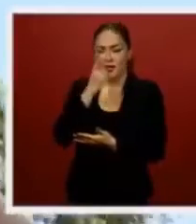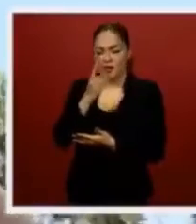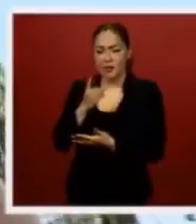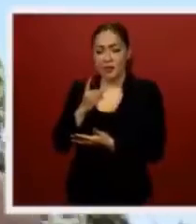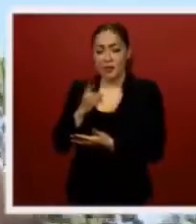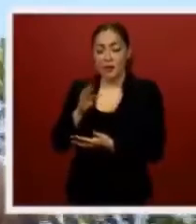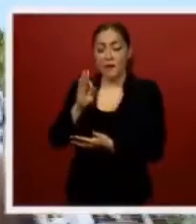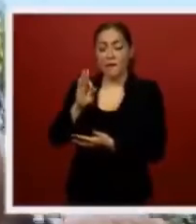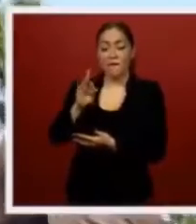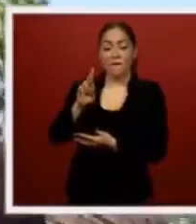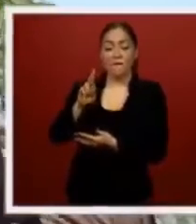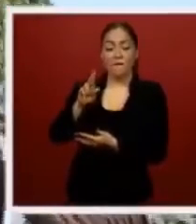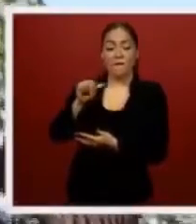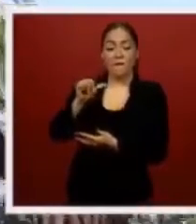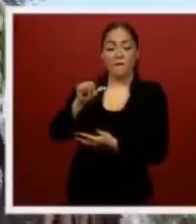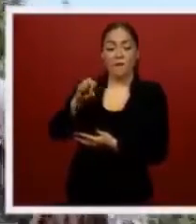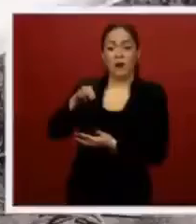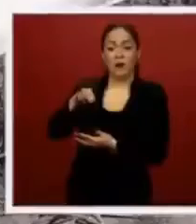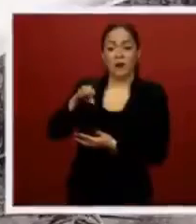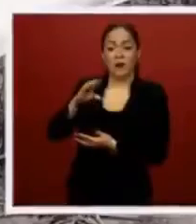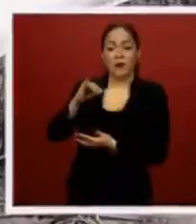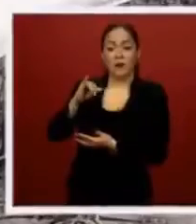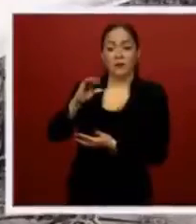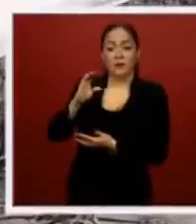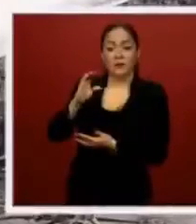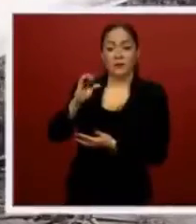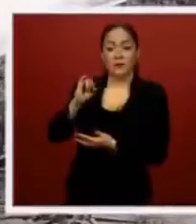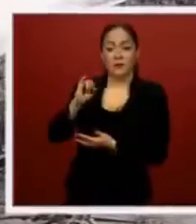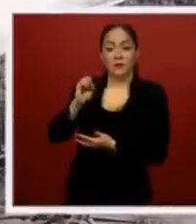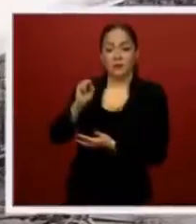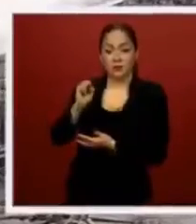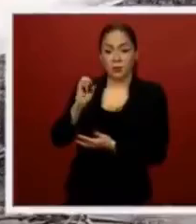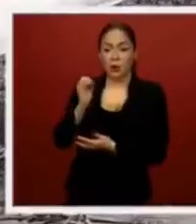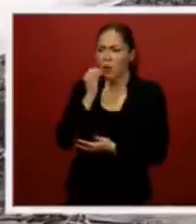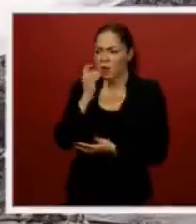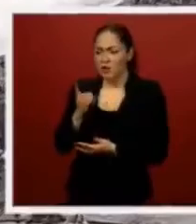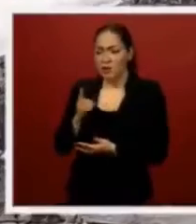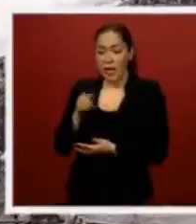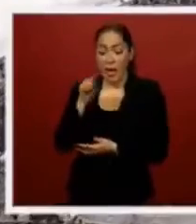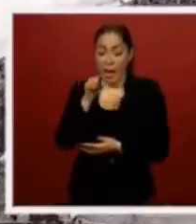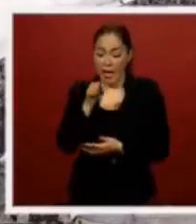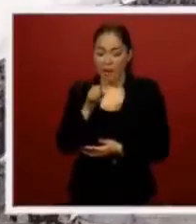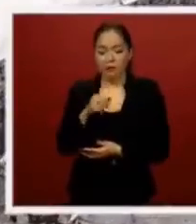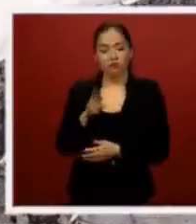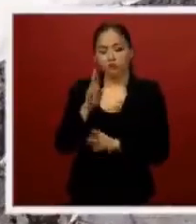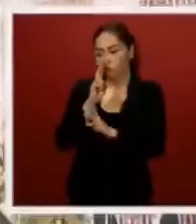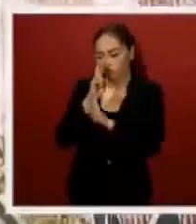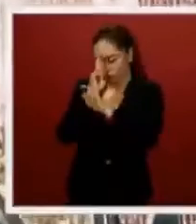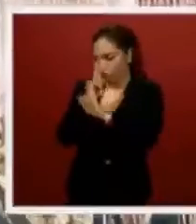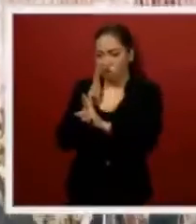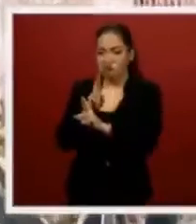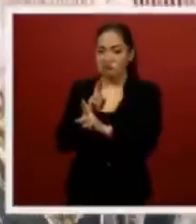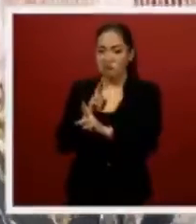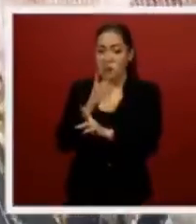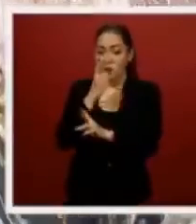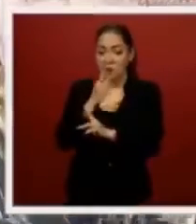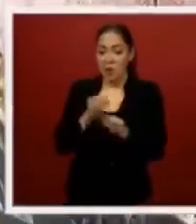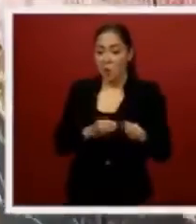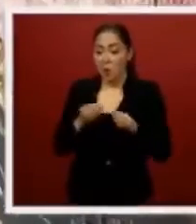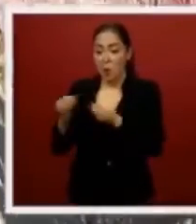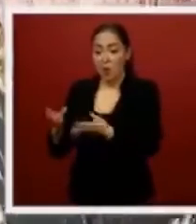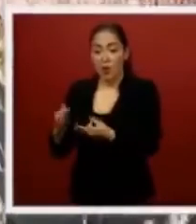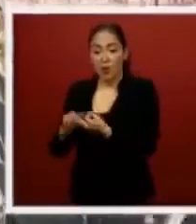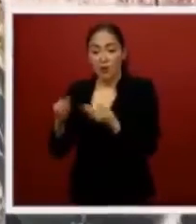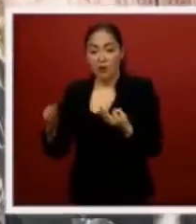respetar la devolución de las tierras a los campesinos. Él consideraba con que ya no estuviera Porfirio